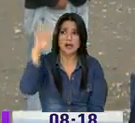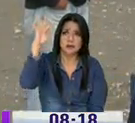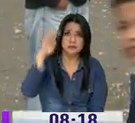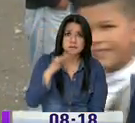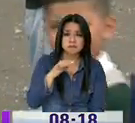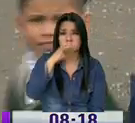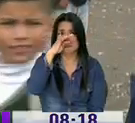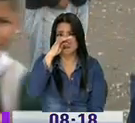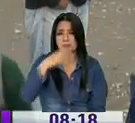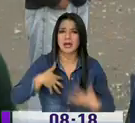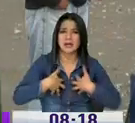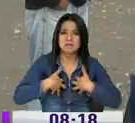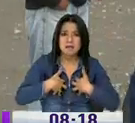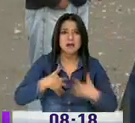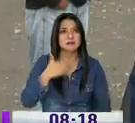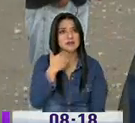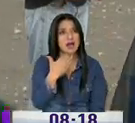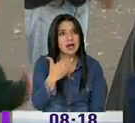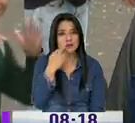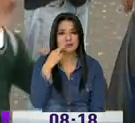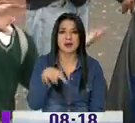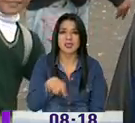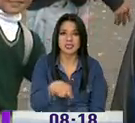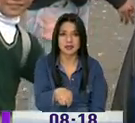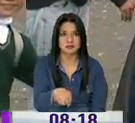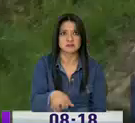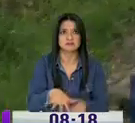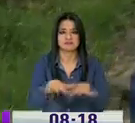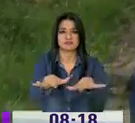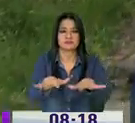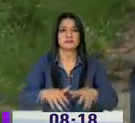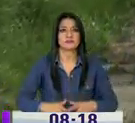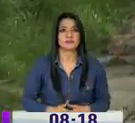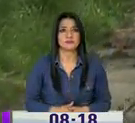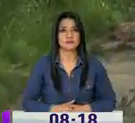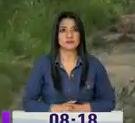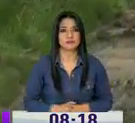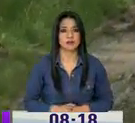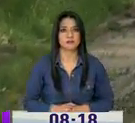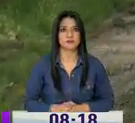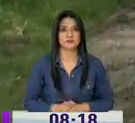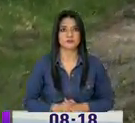animales que los roedores que se llenan por aquí en quito informó adriana rojas